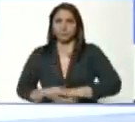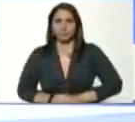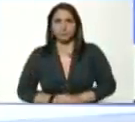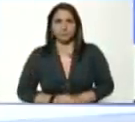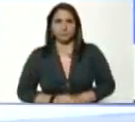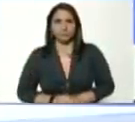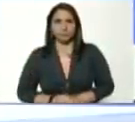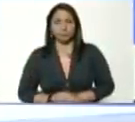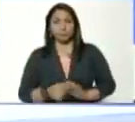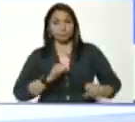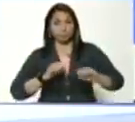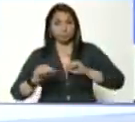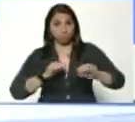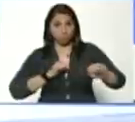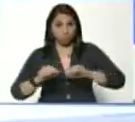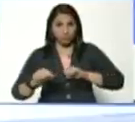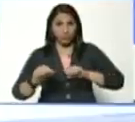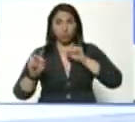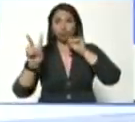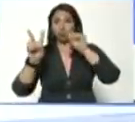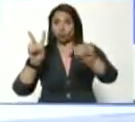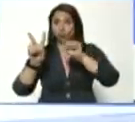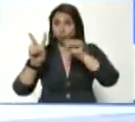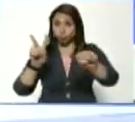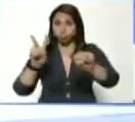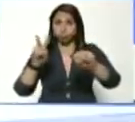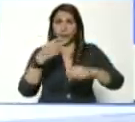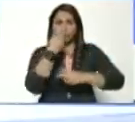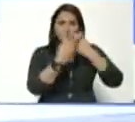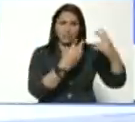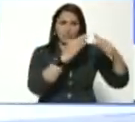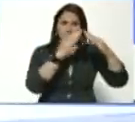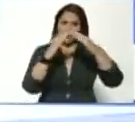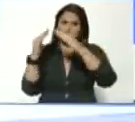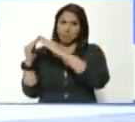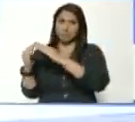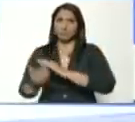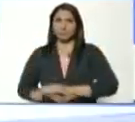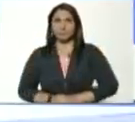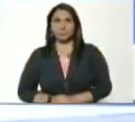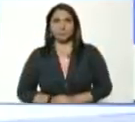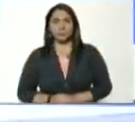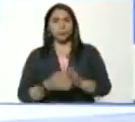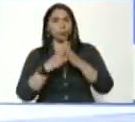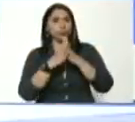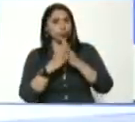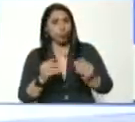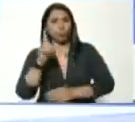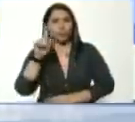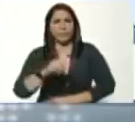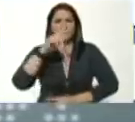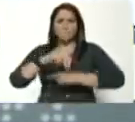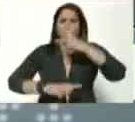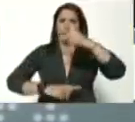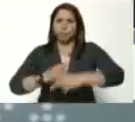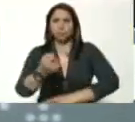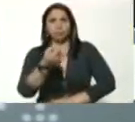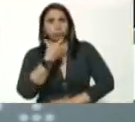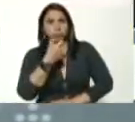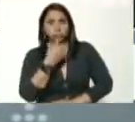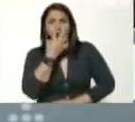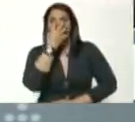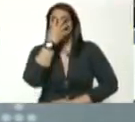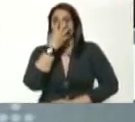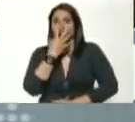el movimiento Somos Venezuela visitando casa por casa, bueno, todo lo que fue el proceso de tratamiento,